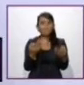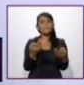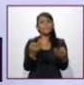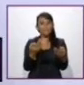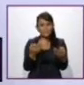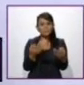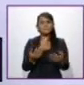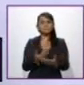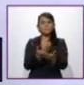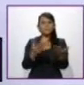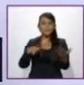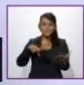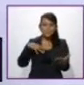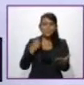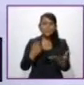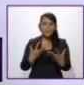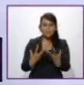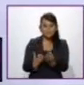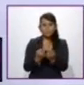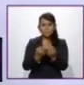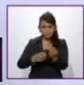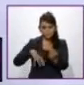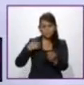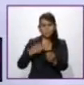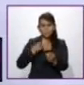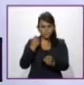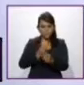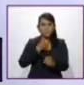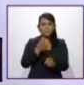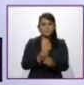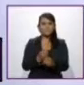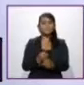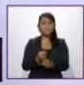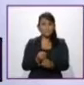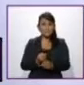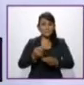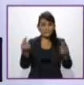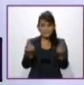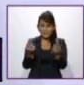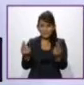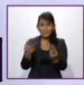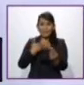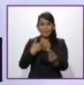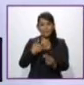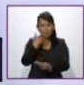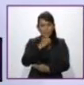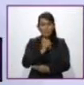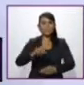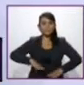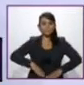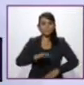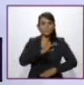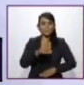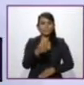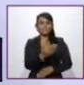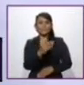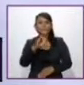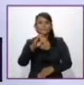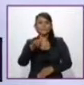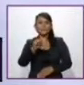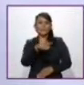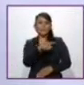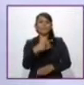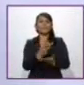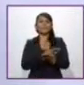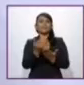la gente, que hay mucha necesidad y que tengo la capacidad para gobernar Querétaro. Y nuevamente te digo, Celia, no son dos